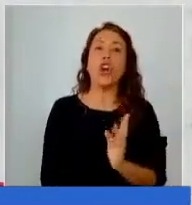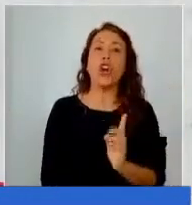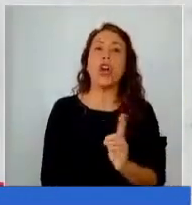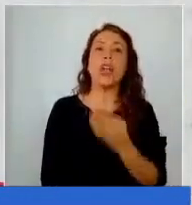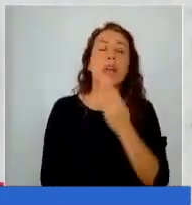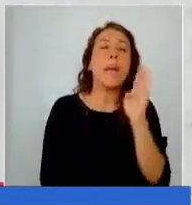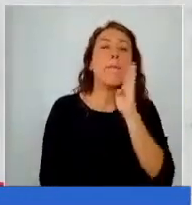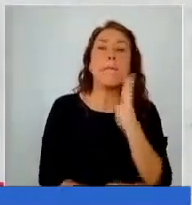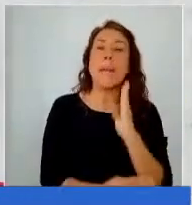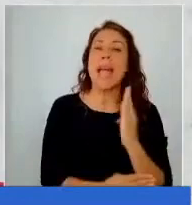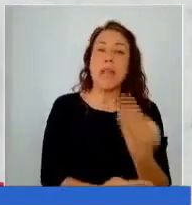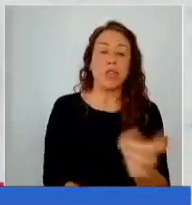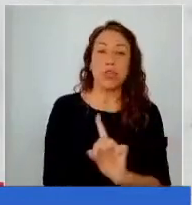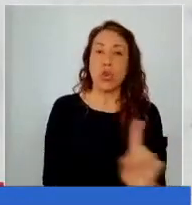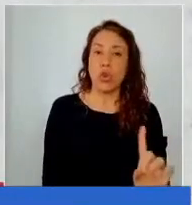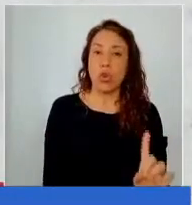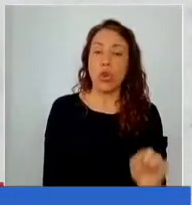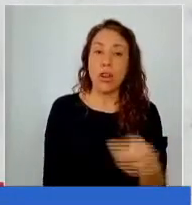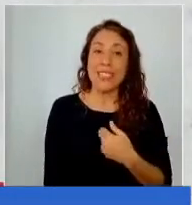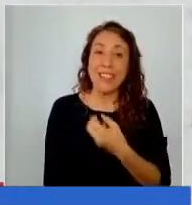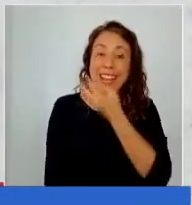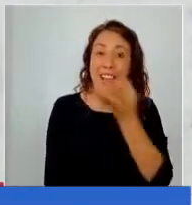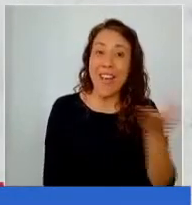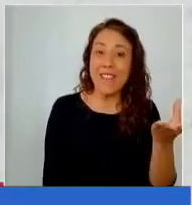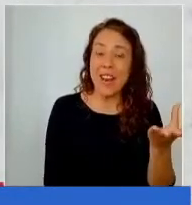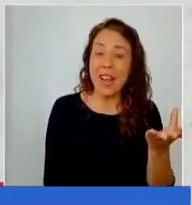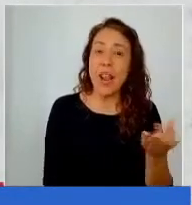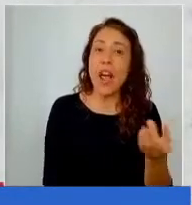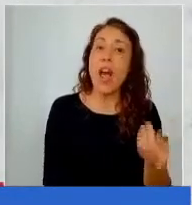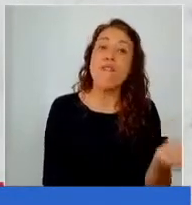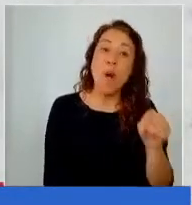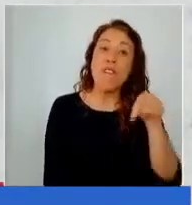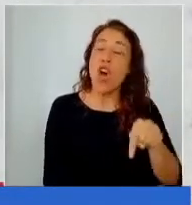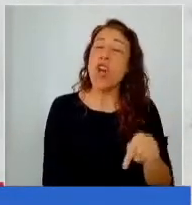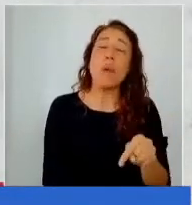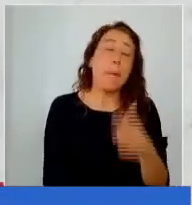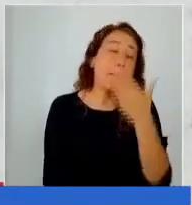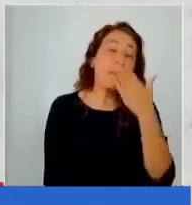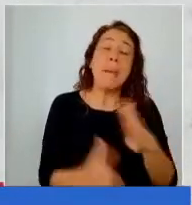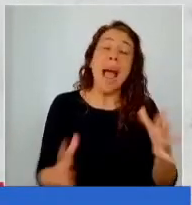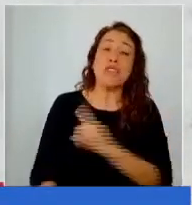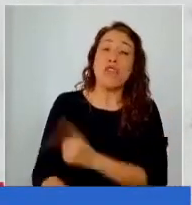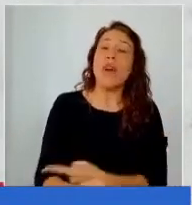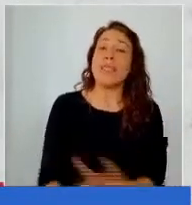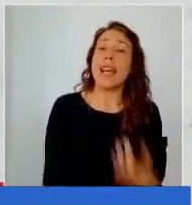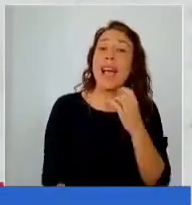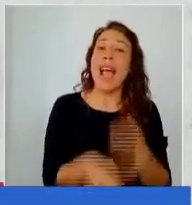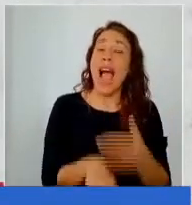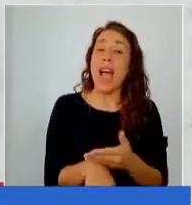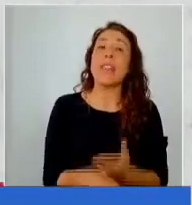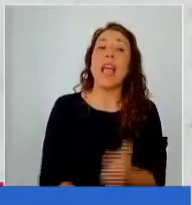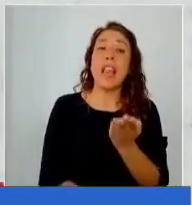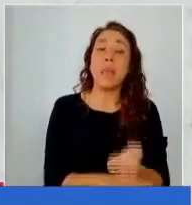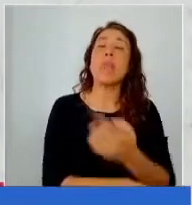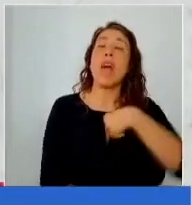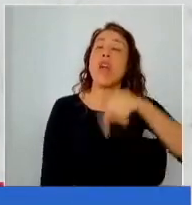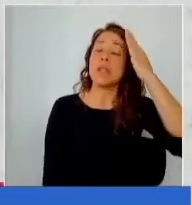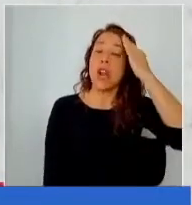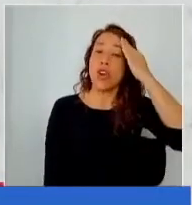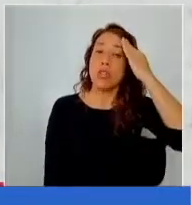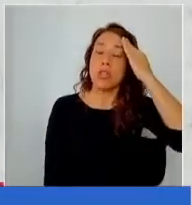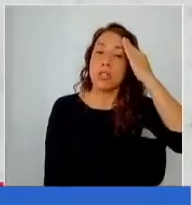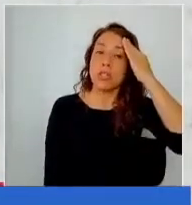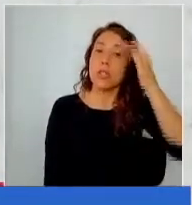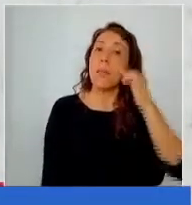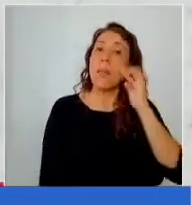este mensaje recobra hoy plena vigencia e interpera nuestras conciencias para velar con mayor